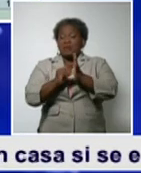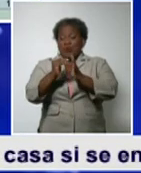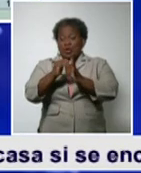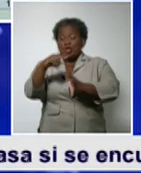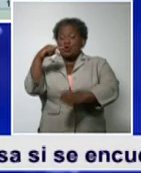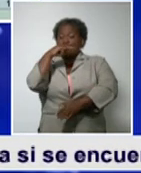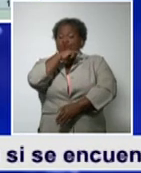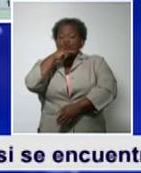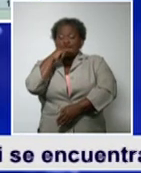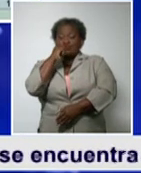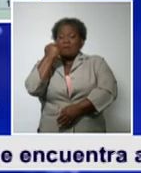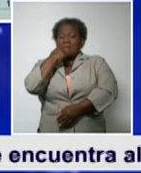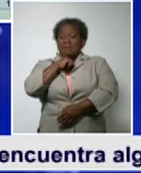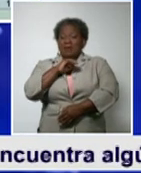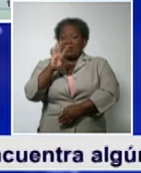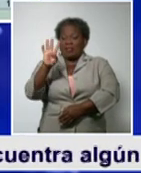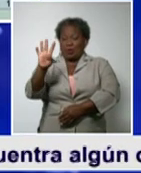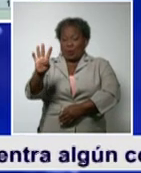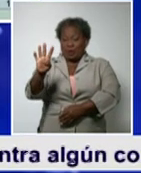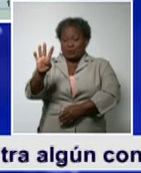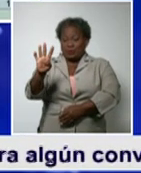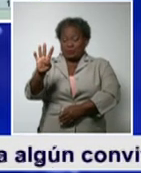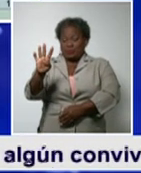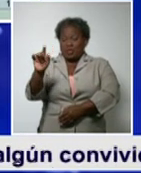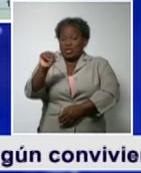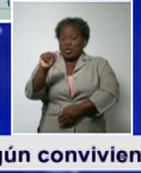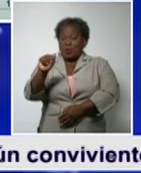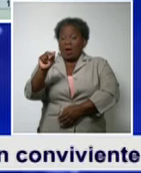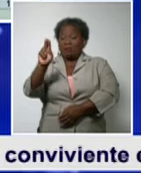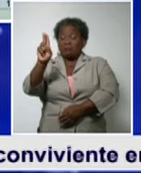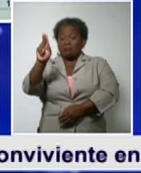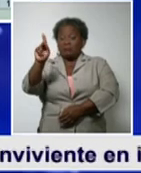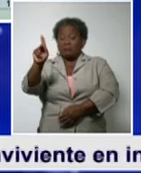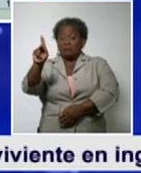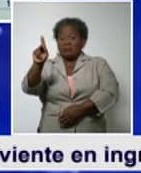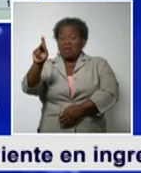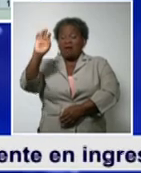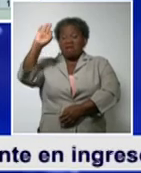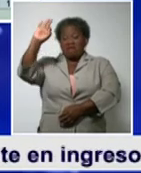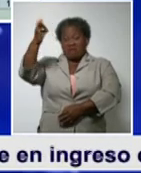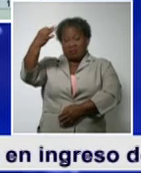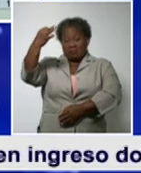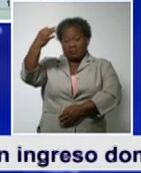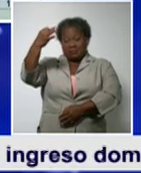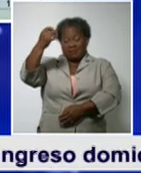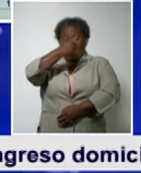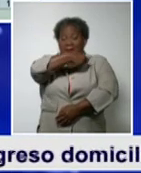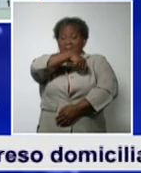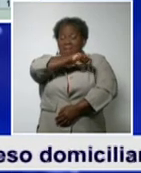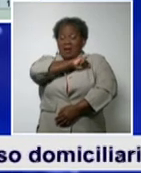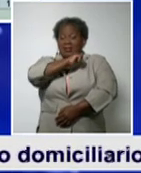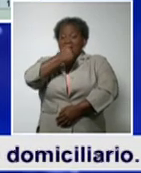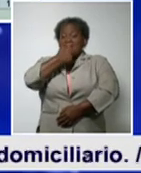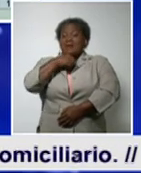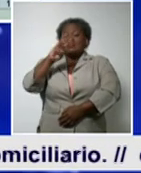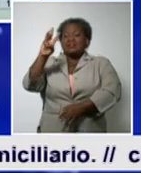más de 4, igual que Reino Unido. Francia y España con más de 3 millones cada